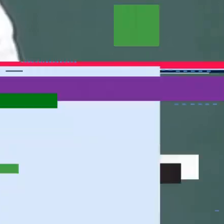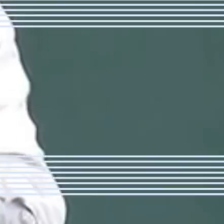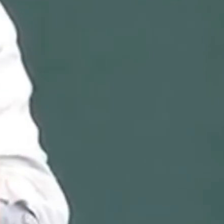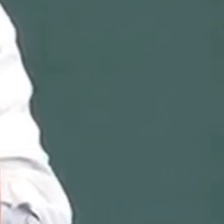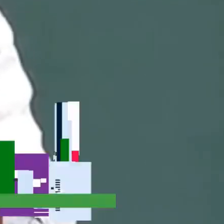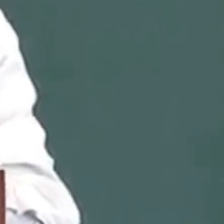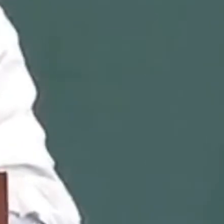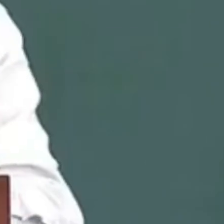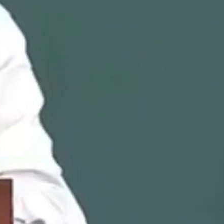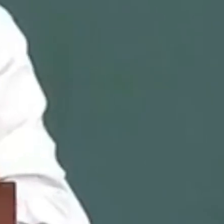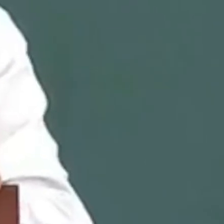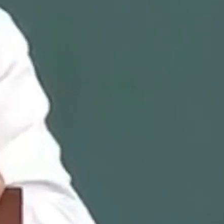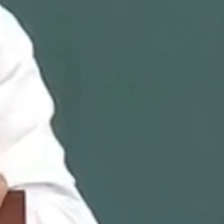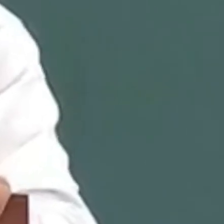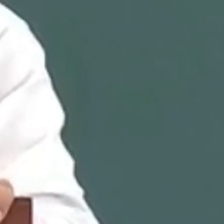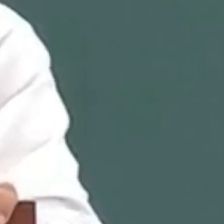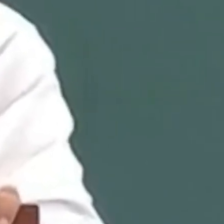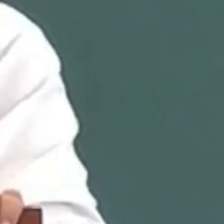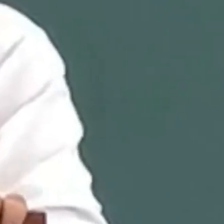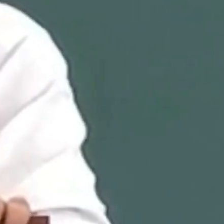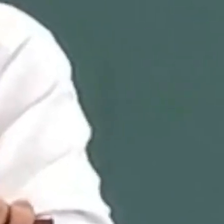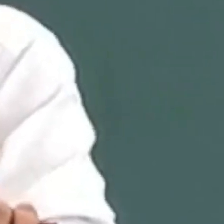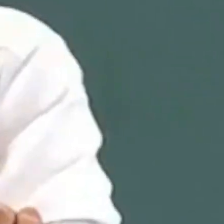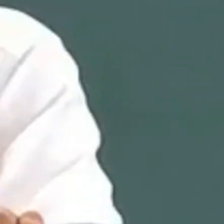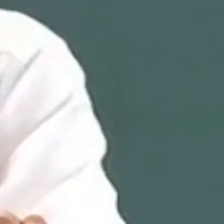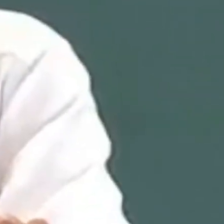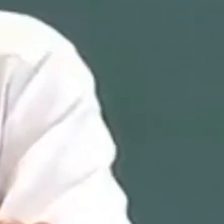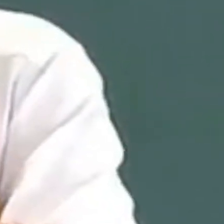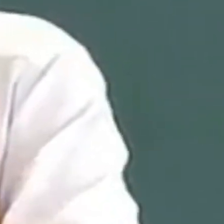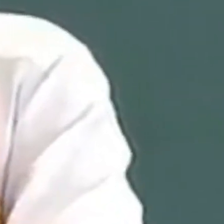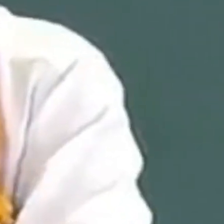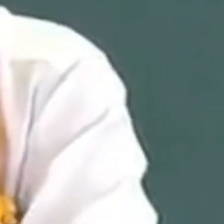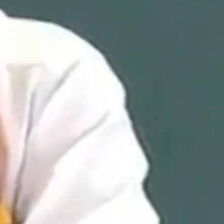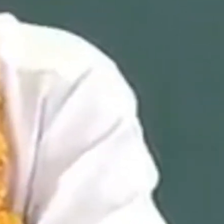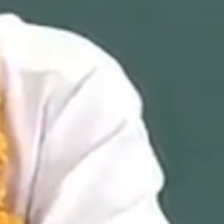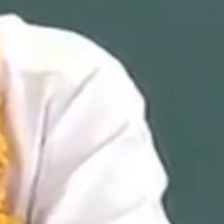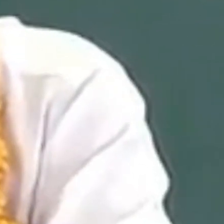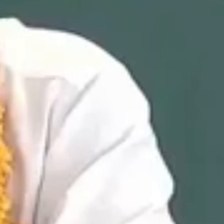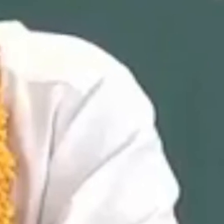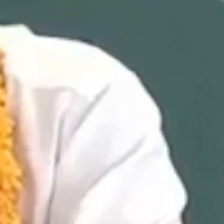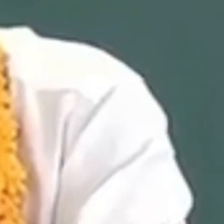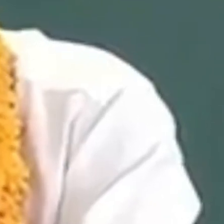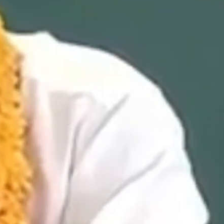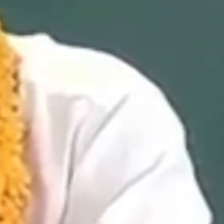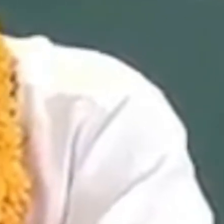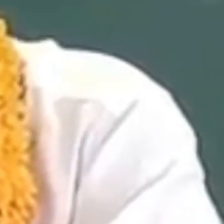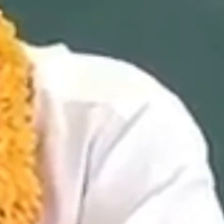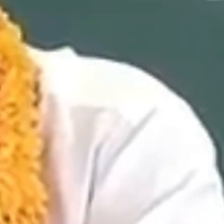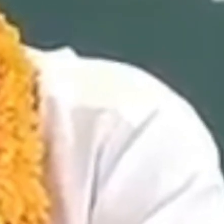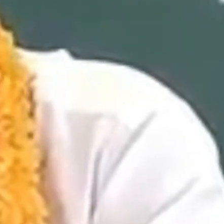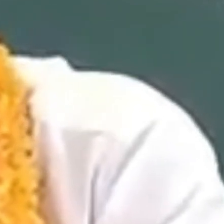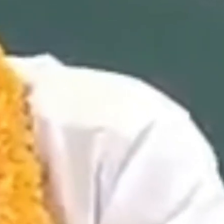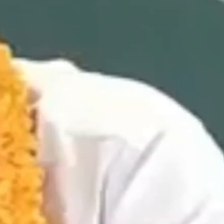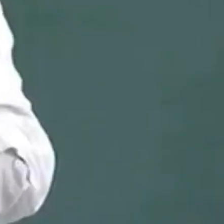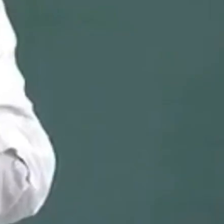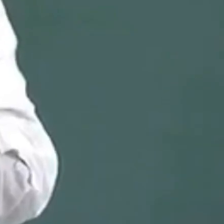Se va a desterrar la corrupción del país y se va a desterrar la corrupción y la